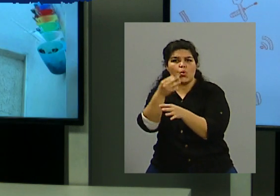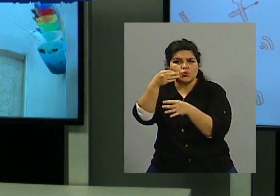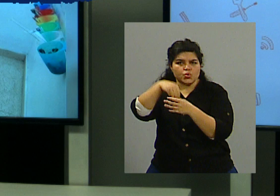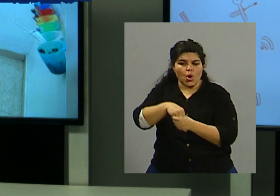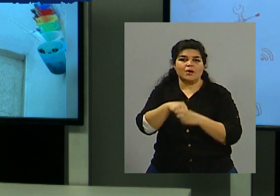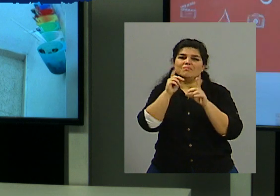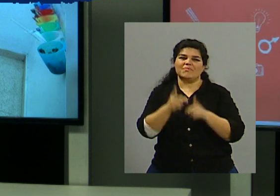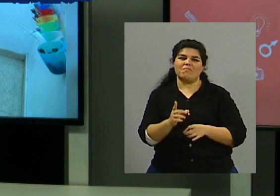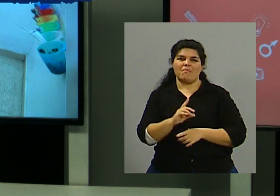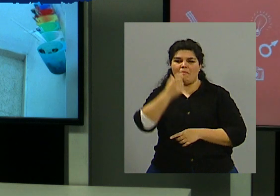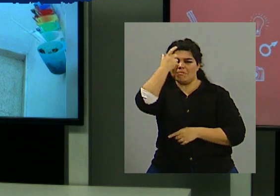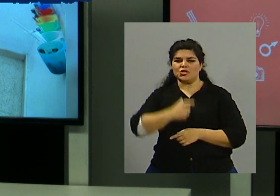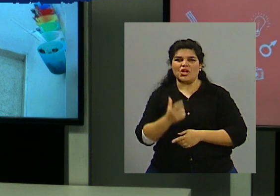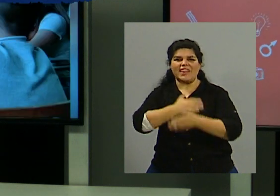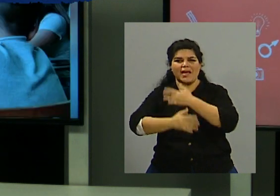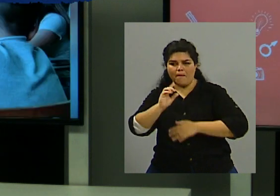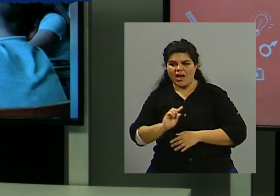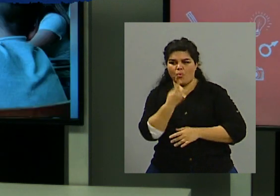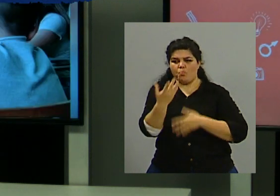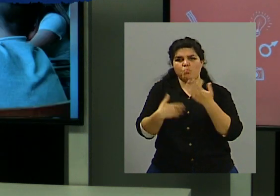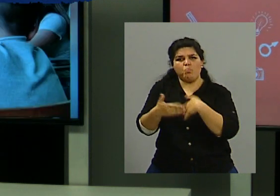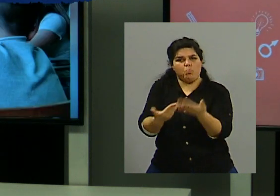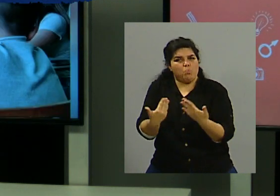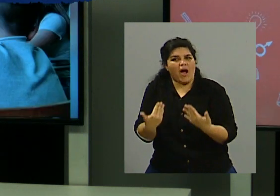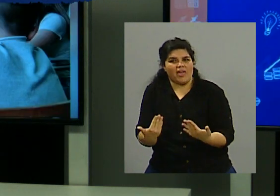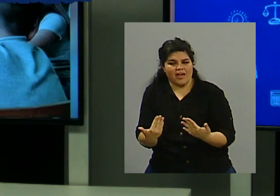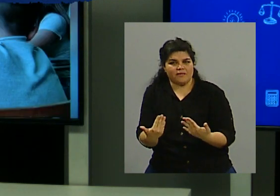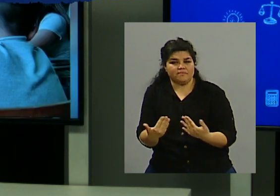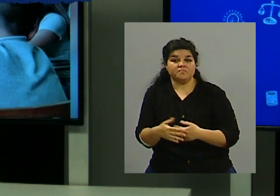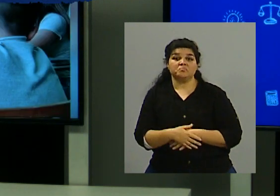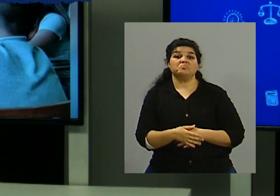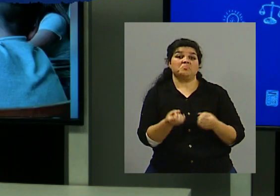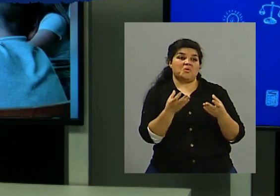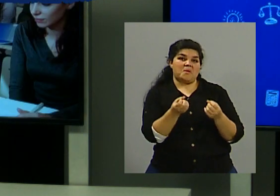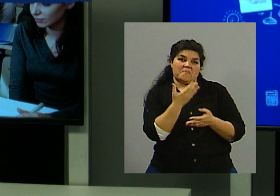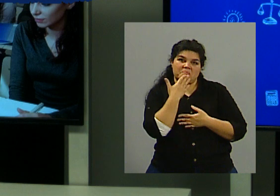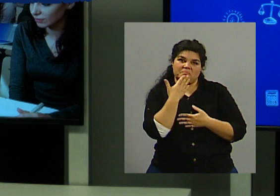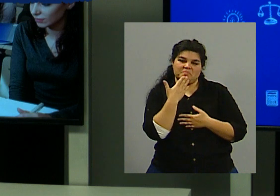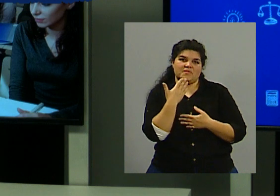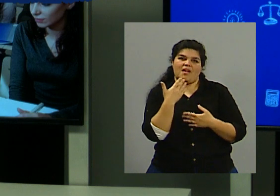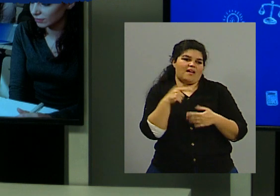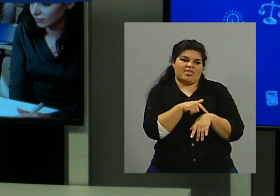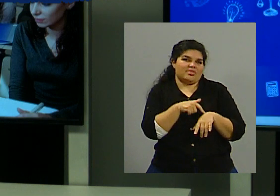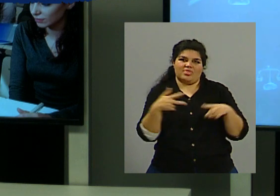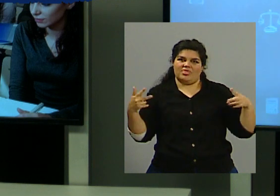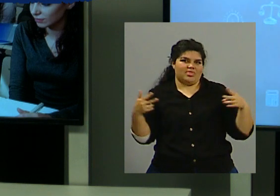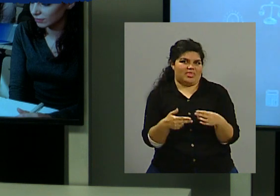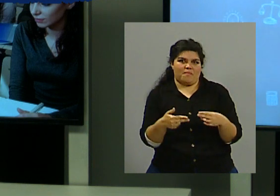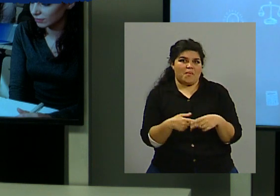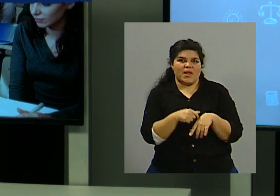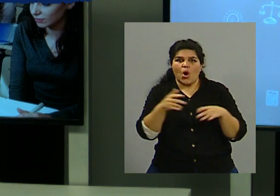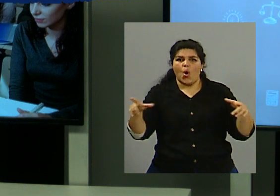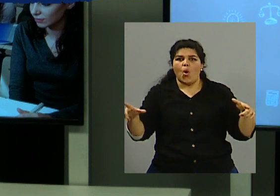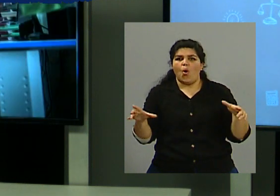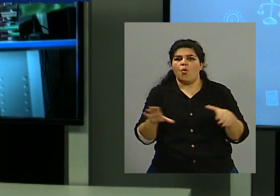se busca justamente desde ese aspecto. Desde ya, Ana, no tenemos mucho tiempo, pero bueno, quería preguntarte corto si hay